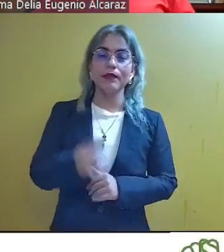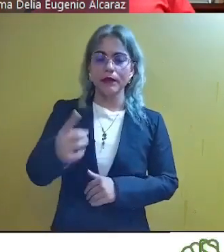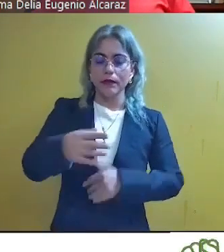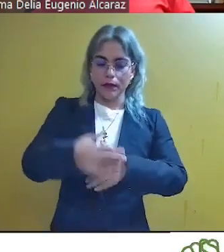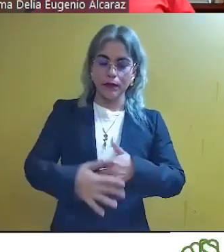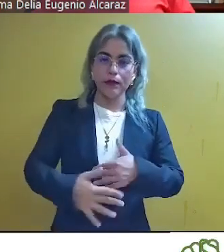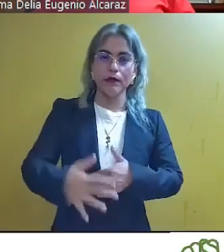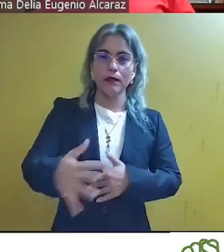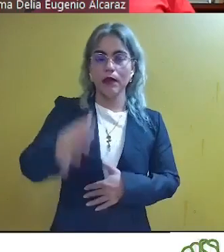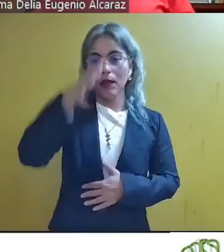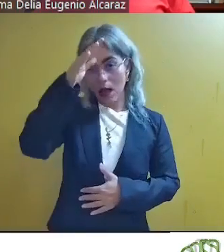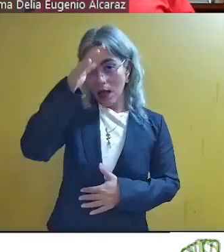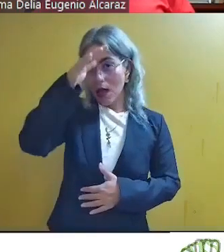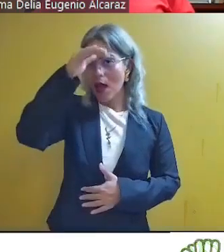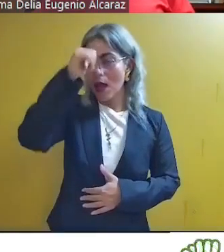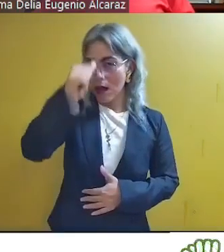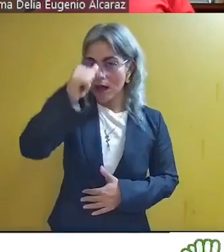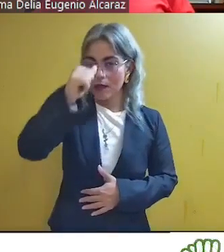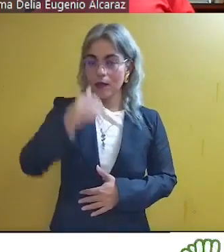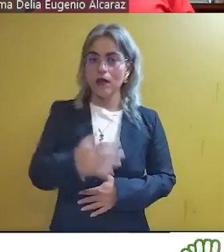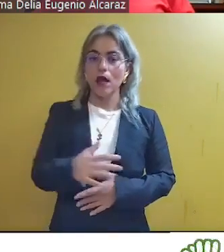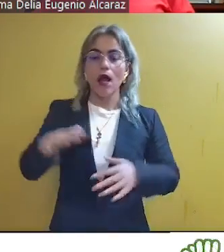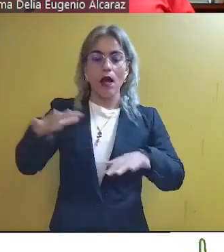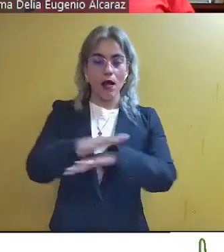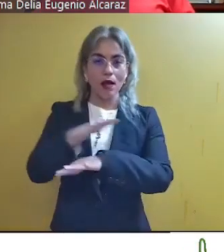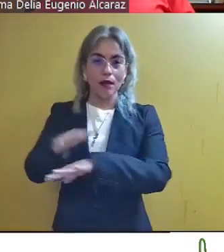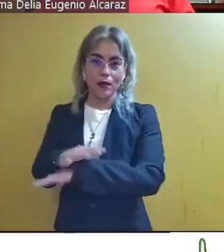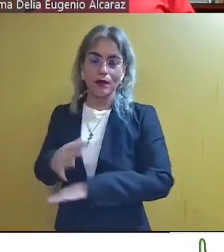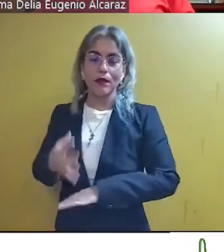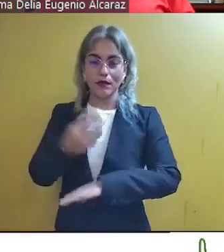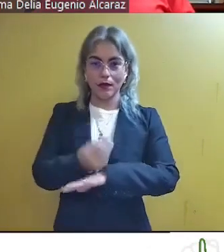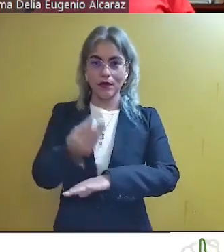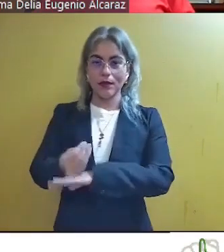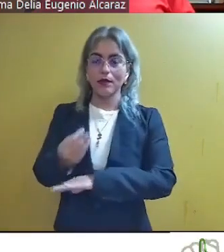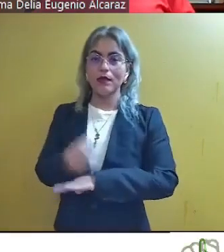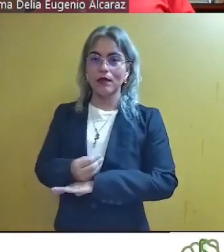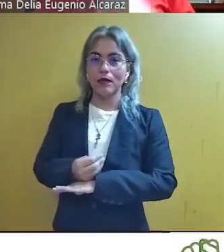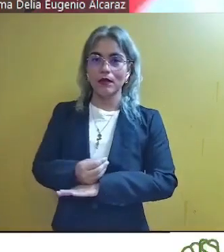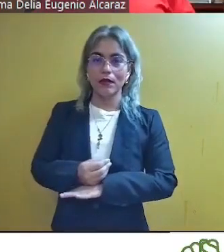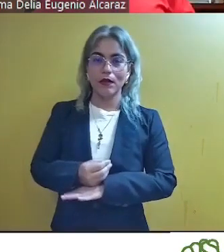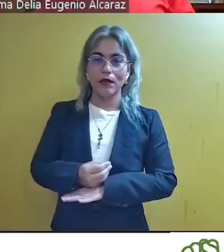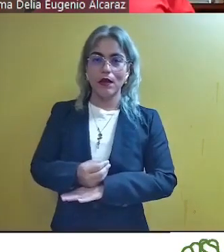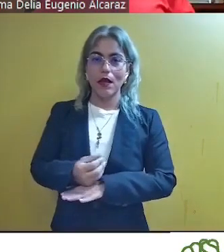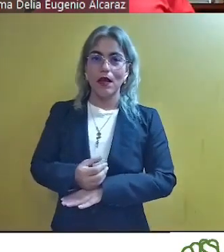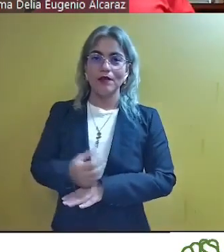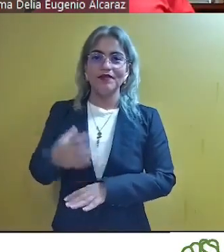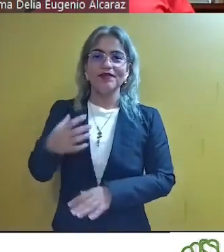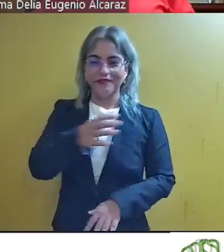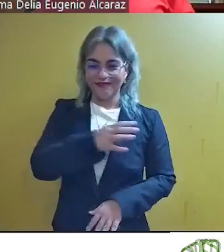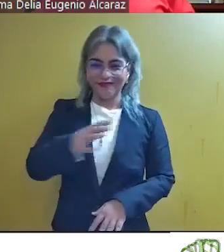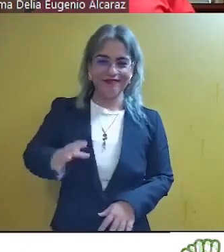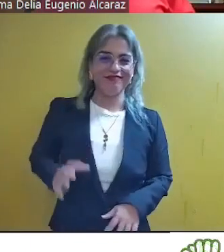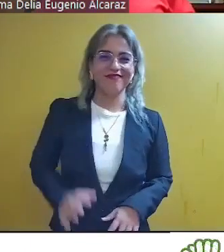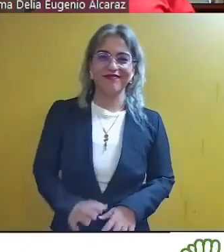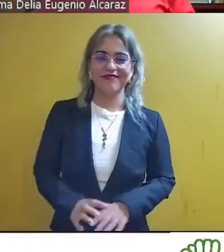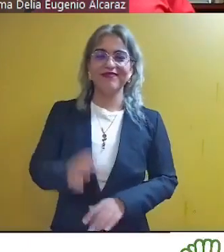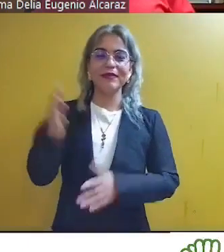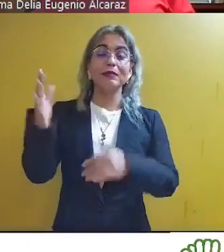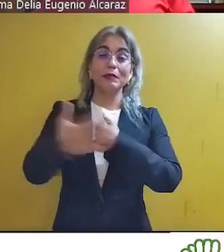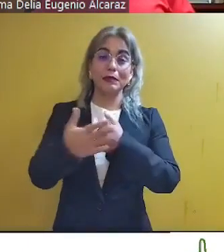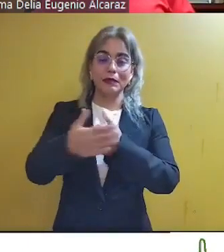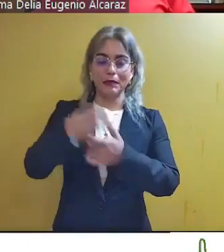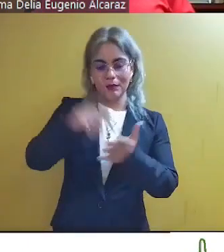el acuerdo por el cual se modifican los lineamientos para el registro de candidaturas para el proceso electoral ordinario